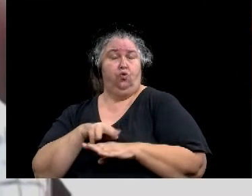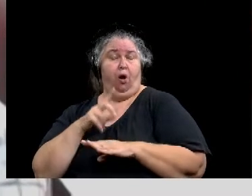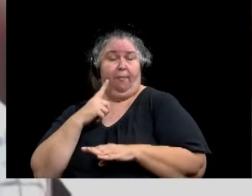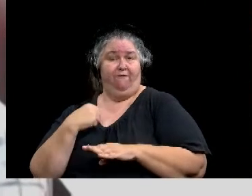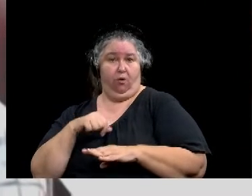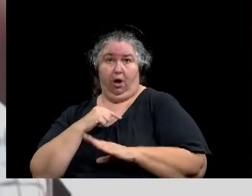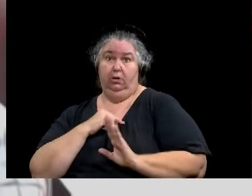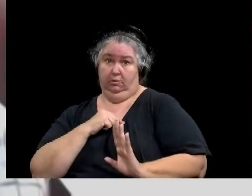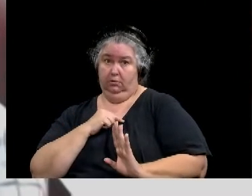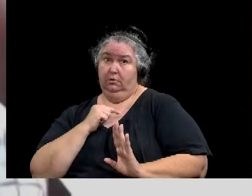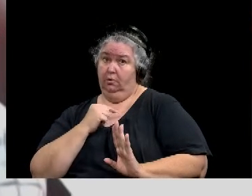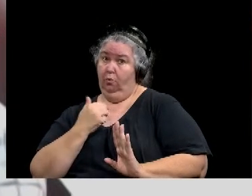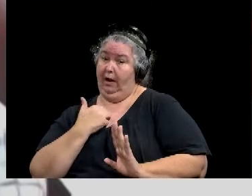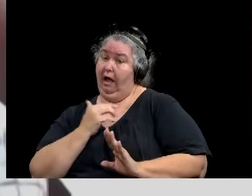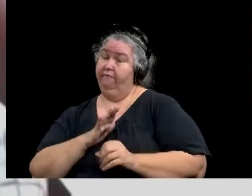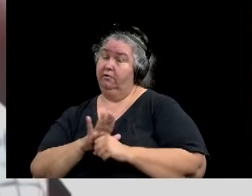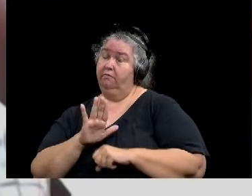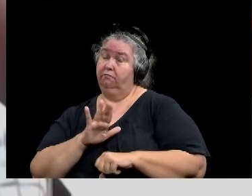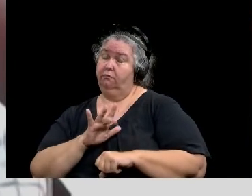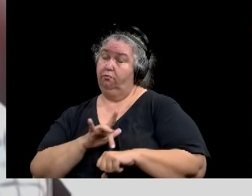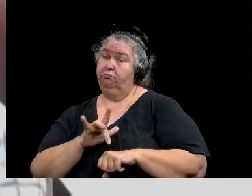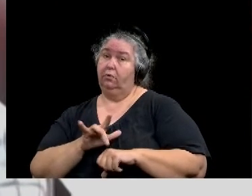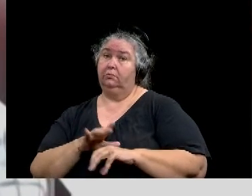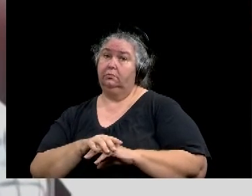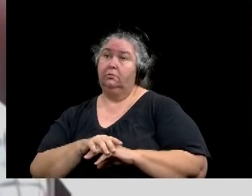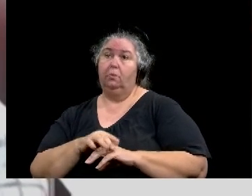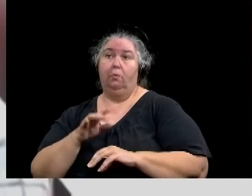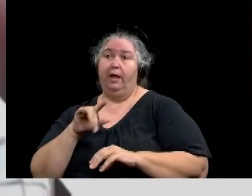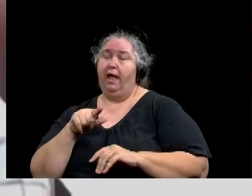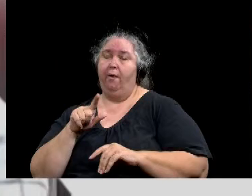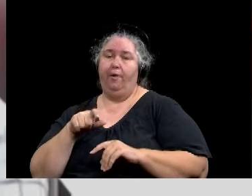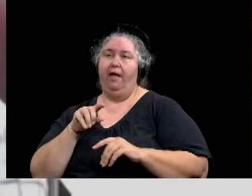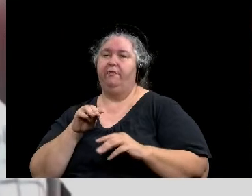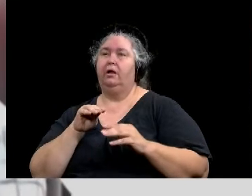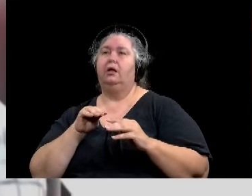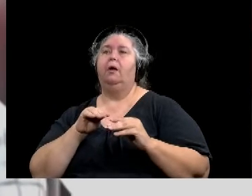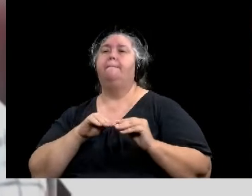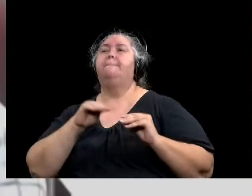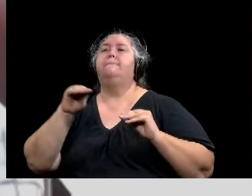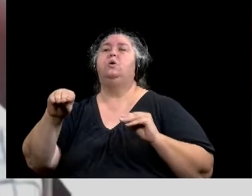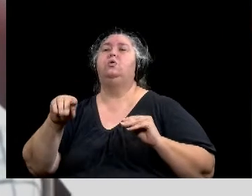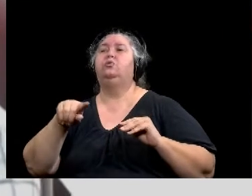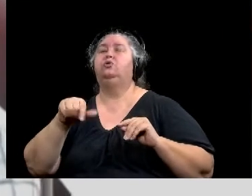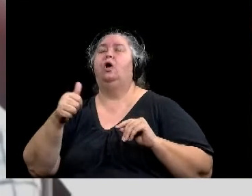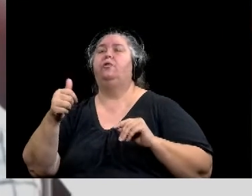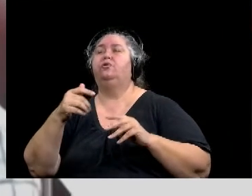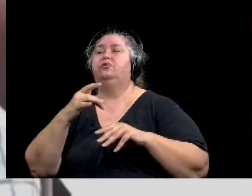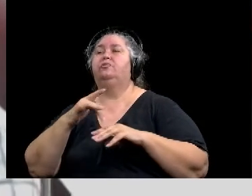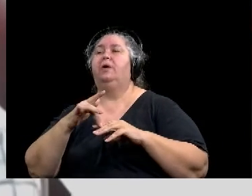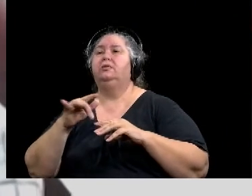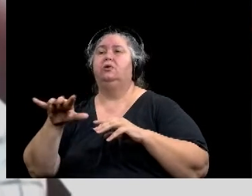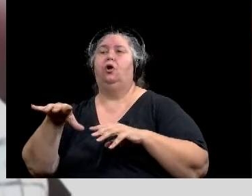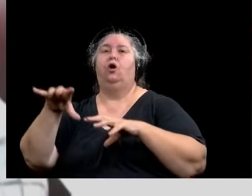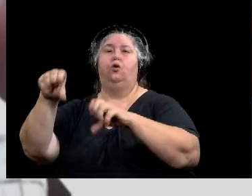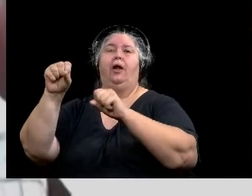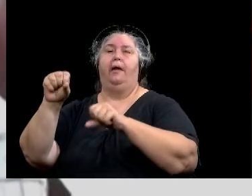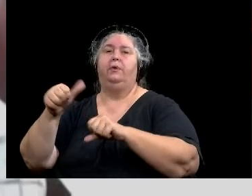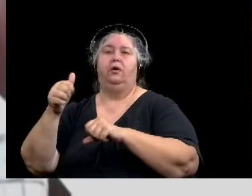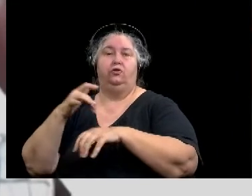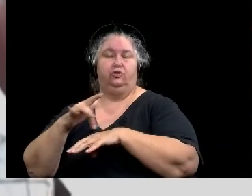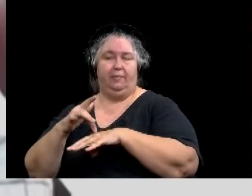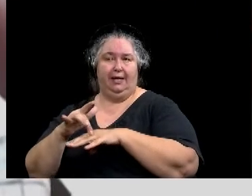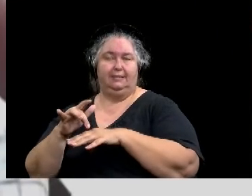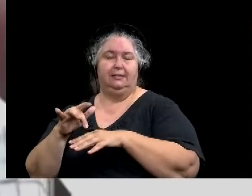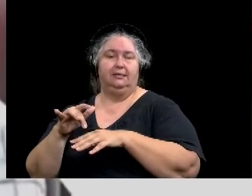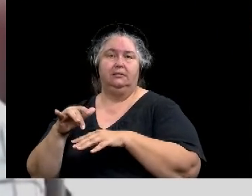funcionando creo que es normal en nuestro hospital y en que empezamos a expander en lugares son